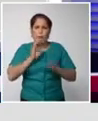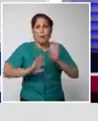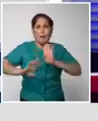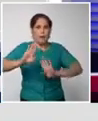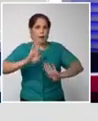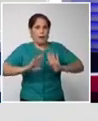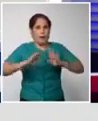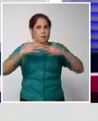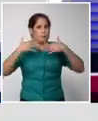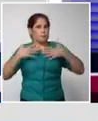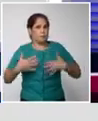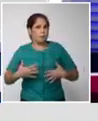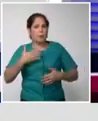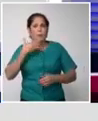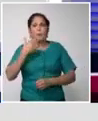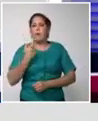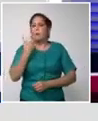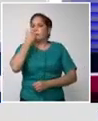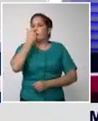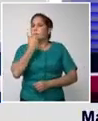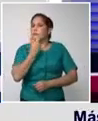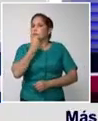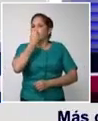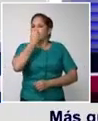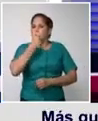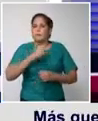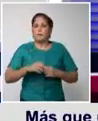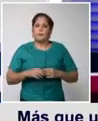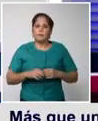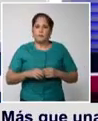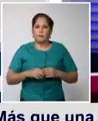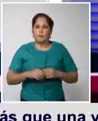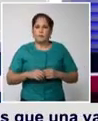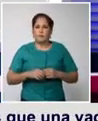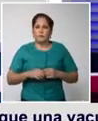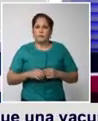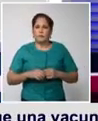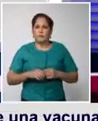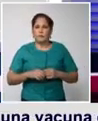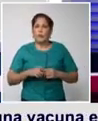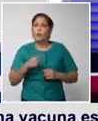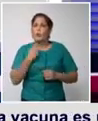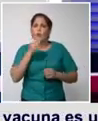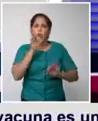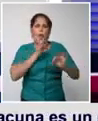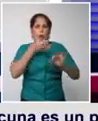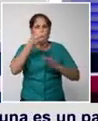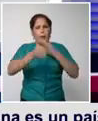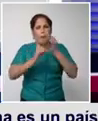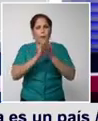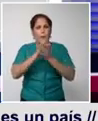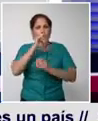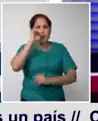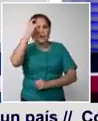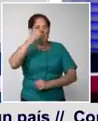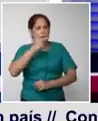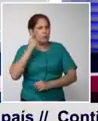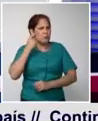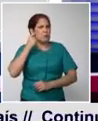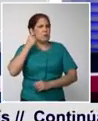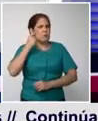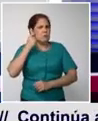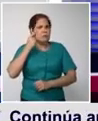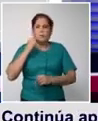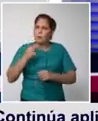vía intranasal, con administración de vía intranasal. Ahora, estamos hablando de Mambisa, pero usted seguramente está al tanto